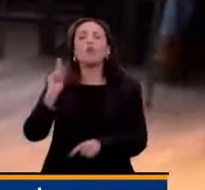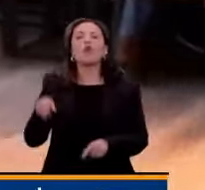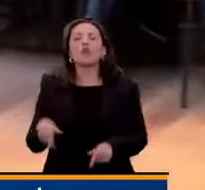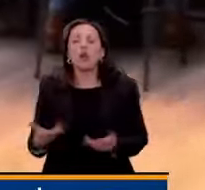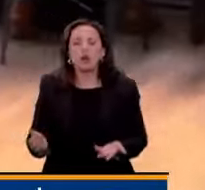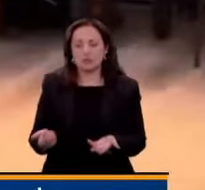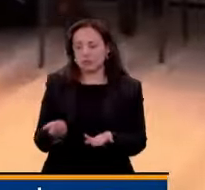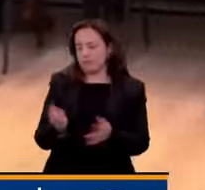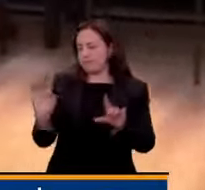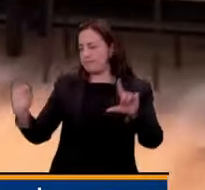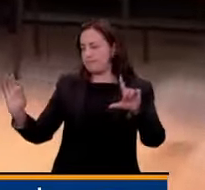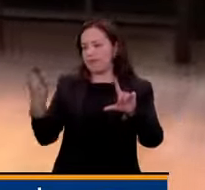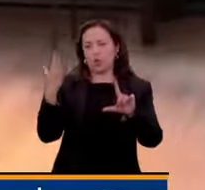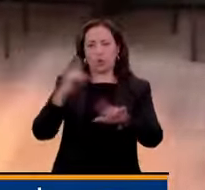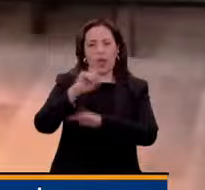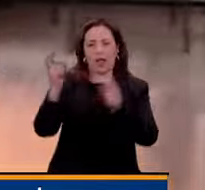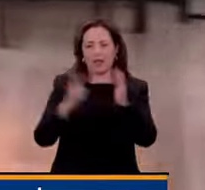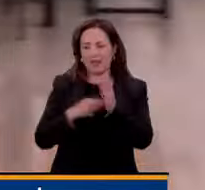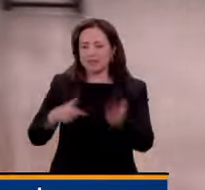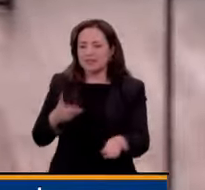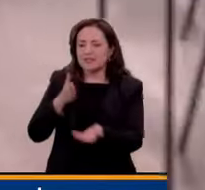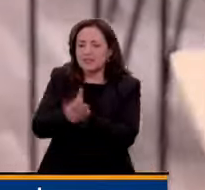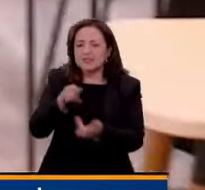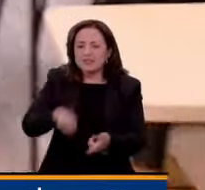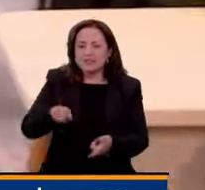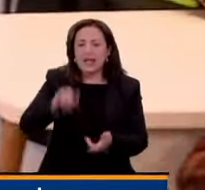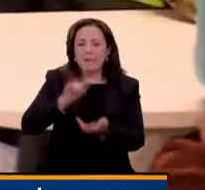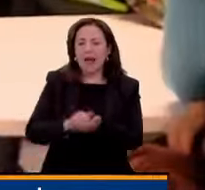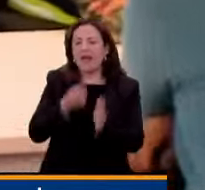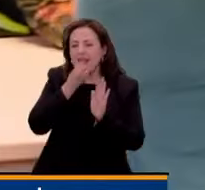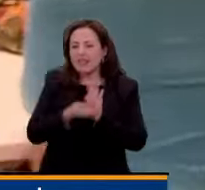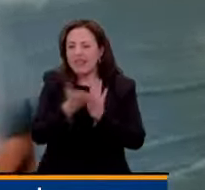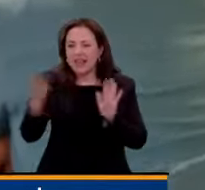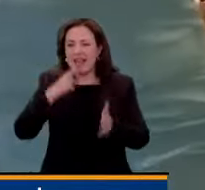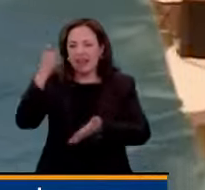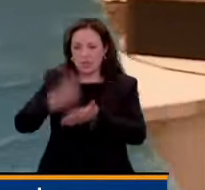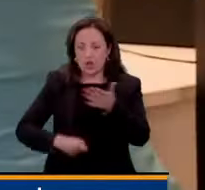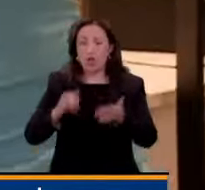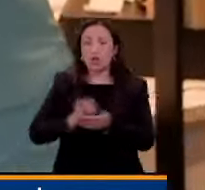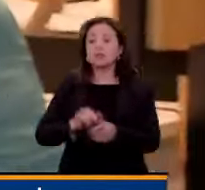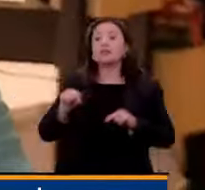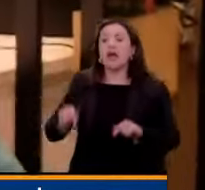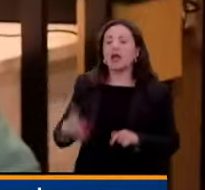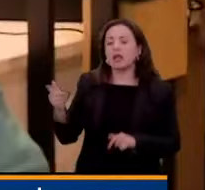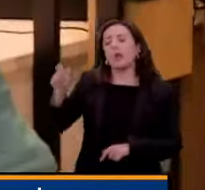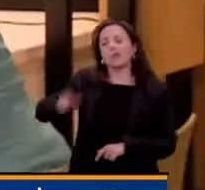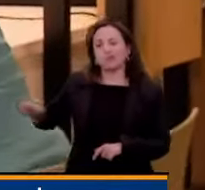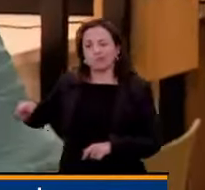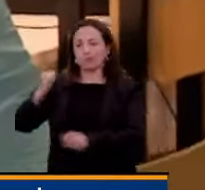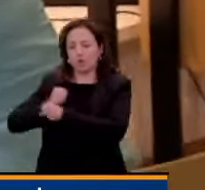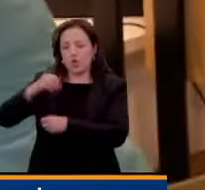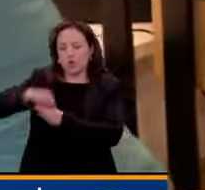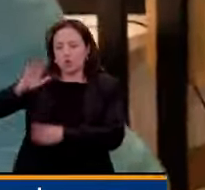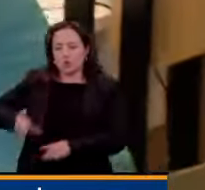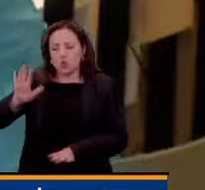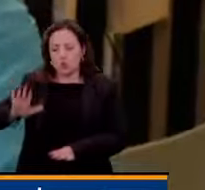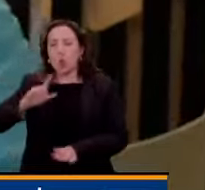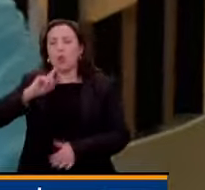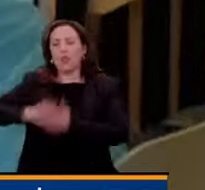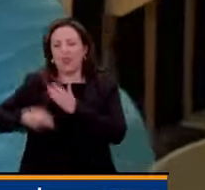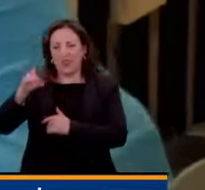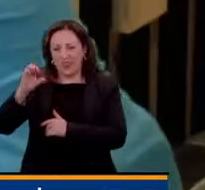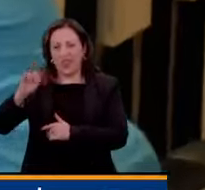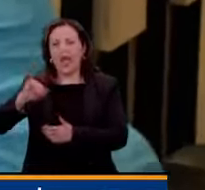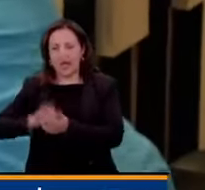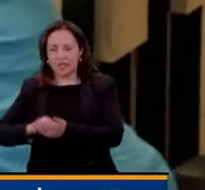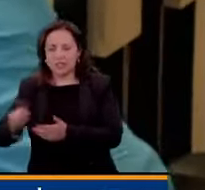totalmente virtual el trámite de la declaración de renta y aquí pues van a recibir la asesoría por parte de los funcionarios de la DIAN. Quiero preguntarle aquí a este